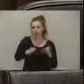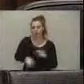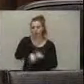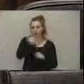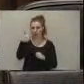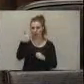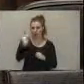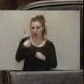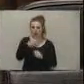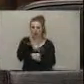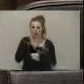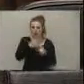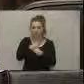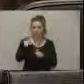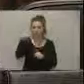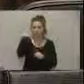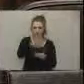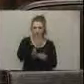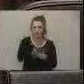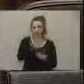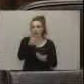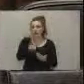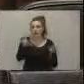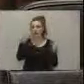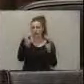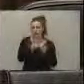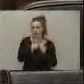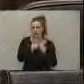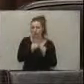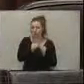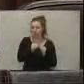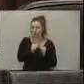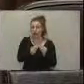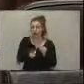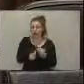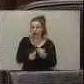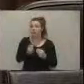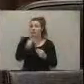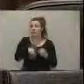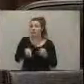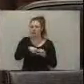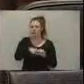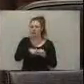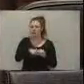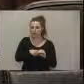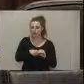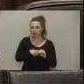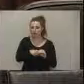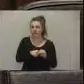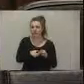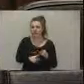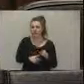de esta legislatura y que, en definitiva, salvo la creación de alguna plaza más que incluso ya estaba prevista con antelección,